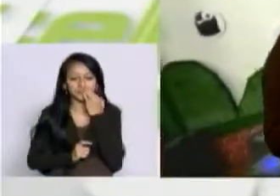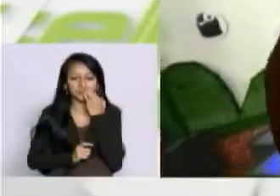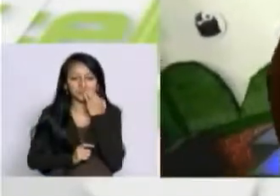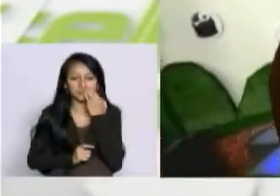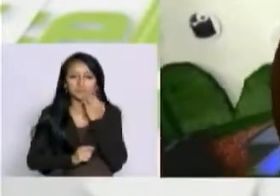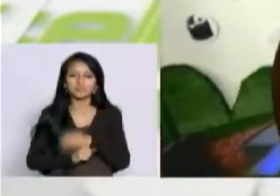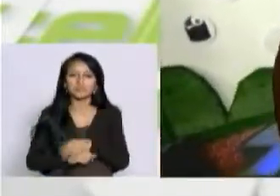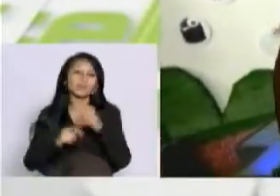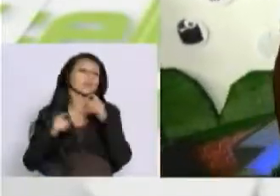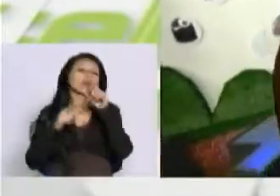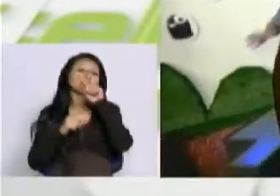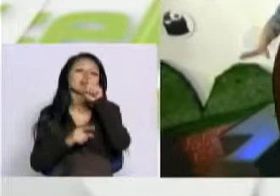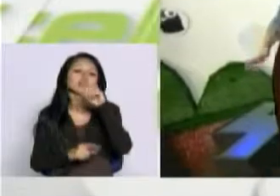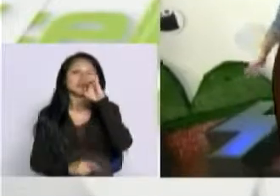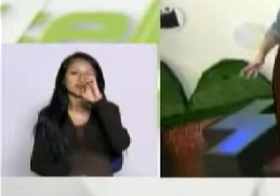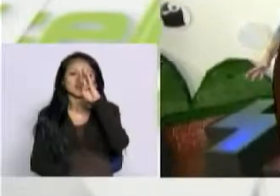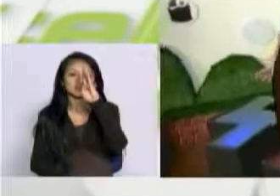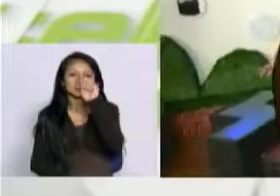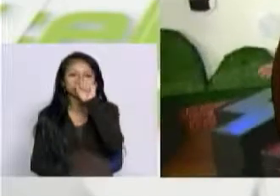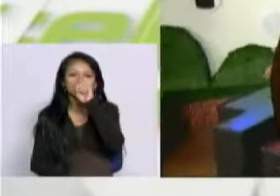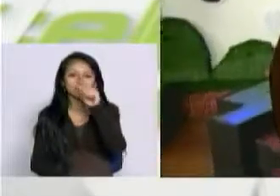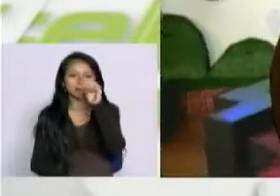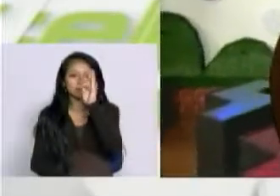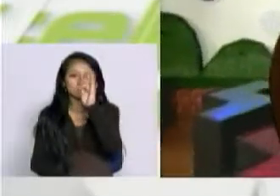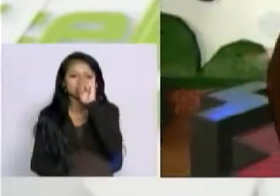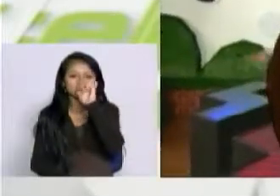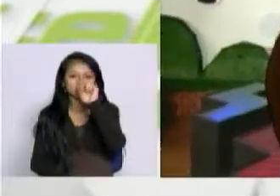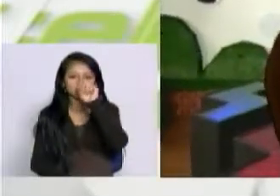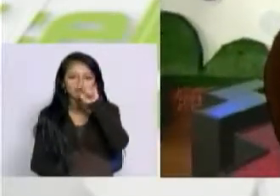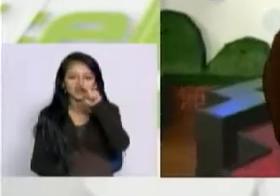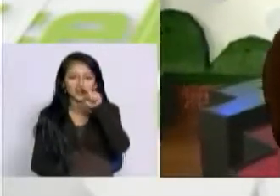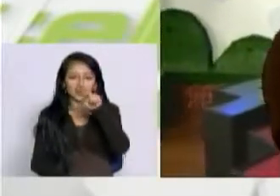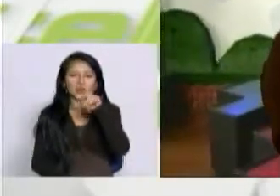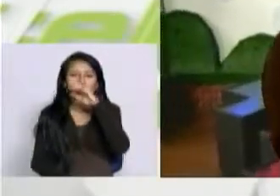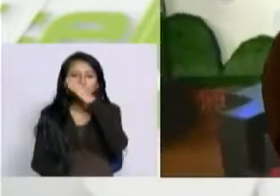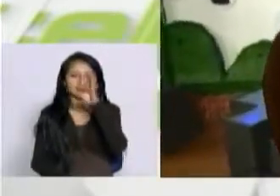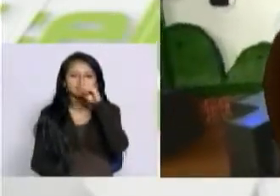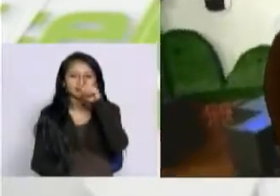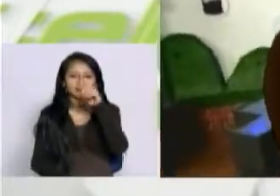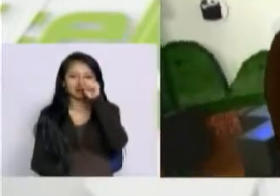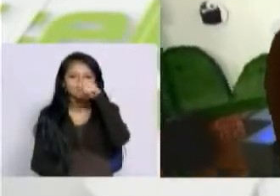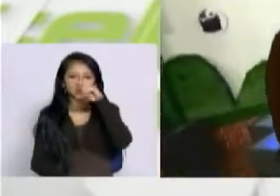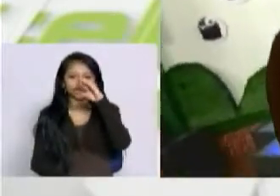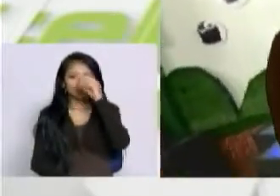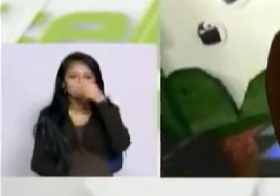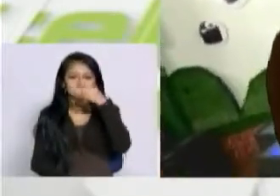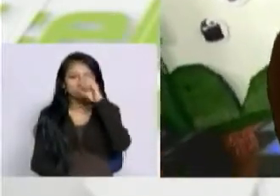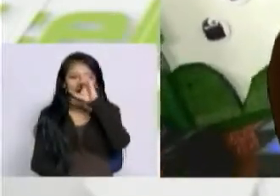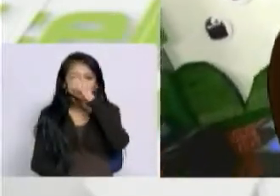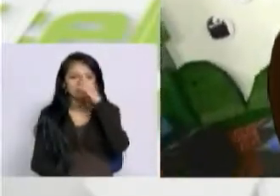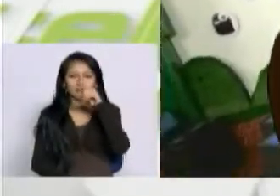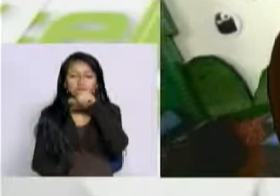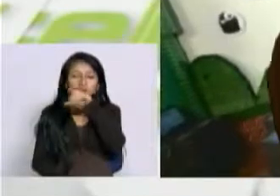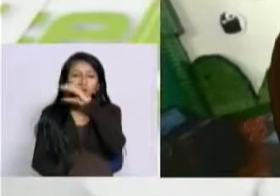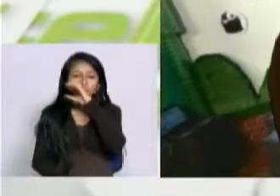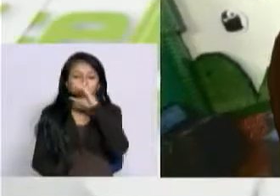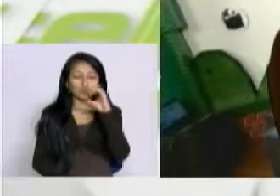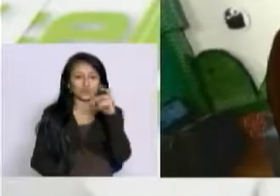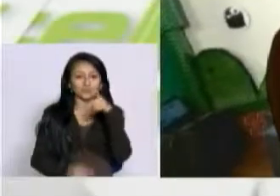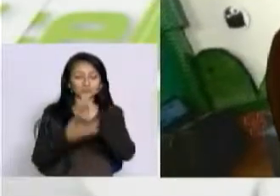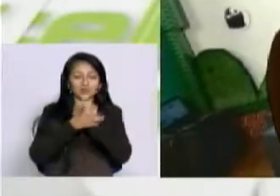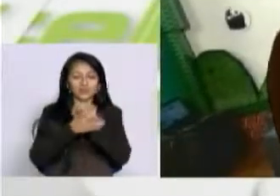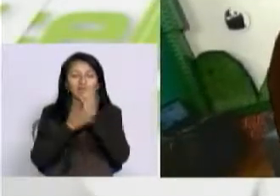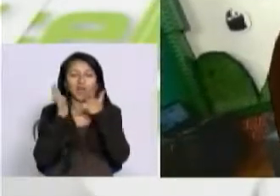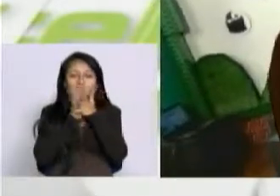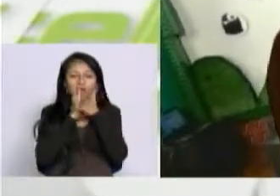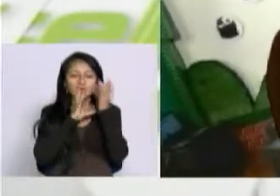Sebastián Sánchez, operador del Closed Caption por el canal regional Telecafé, hoy nos va a hacer un pequeño resumen de los programas más importantes que tiene el canal